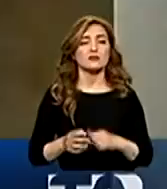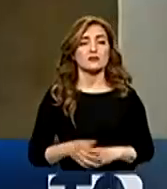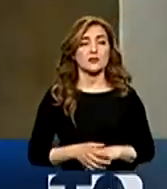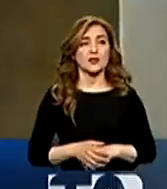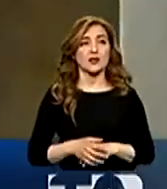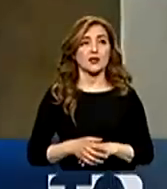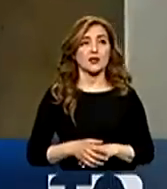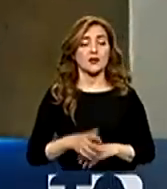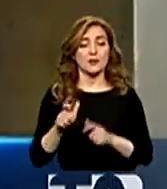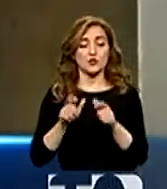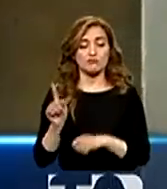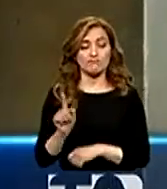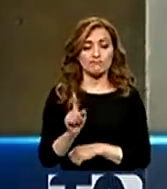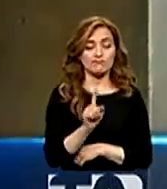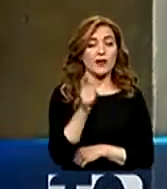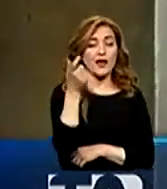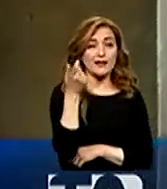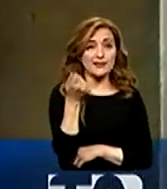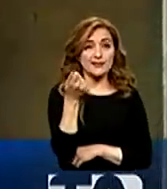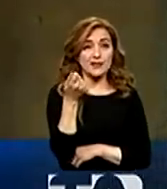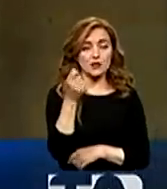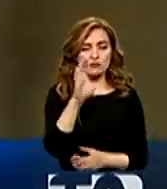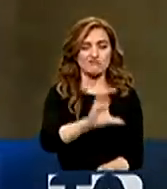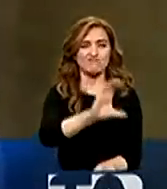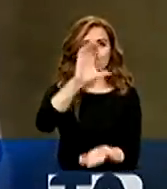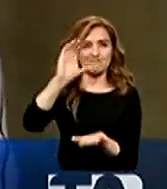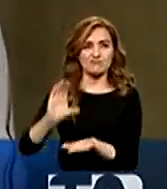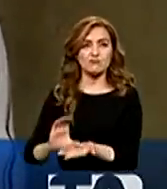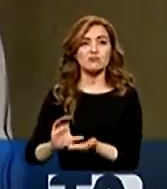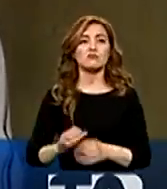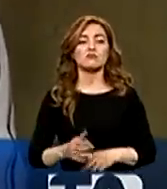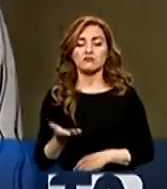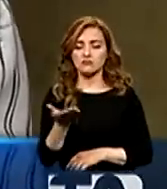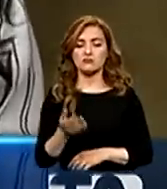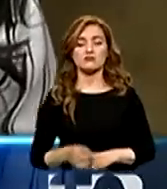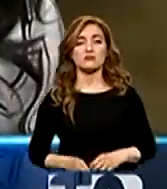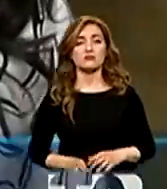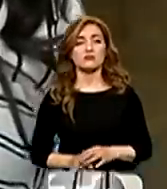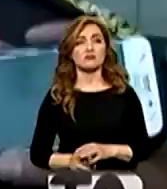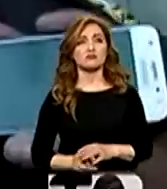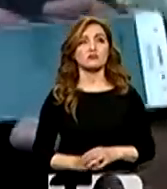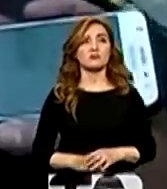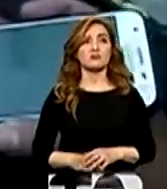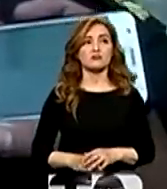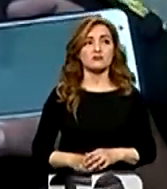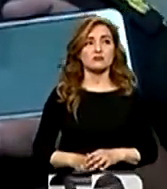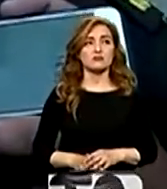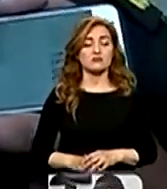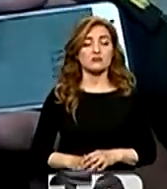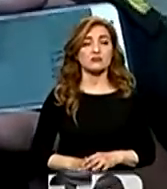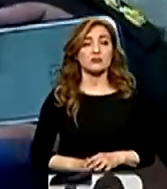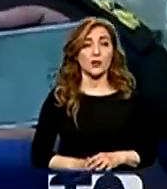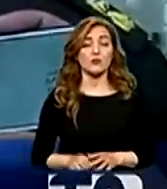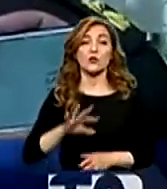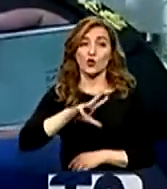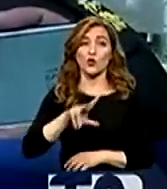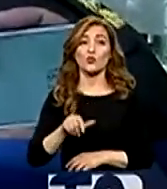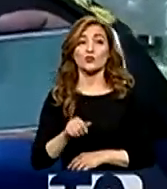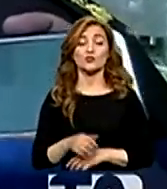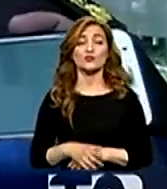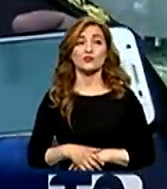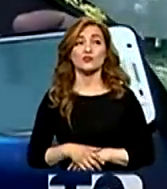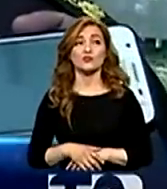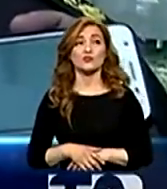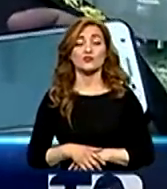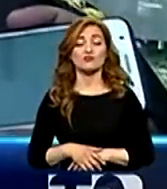habría acercado a este lugar a sacar una fuerte cantidad de dinero. Veamos. Podríamos establecer que se trata de un robo como